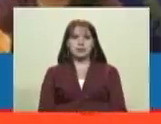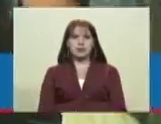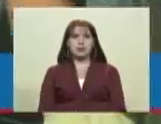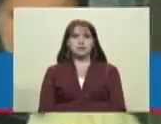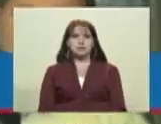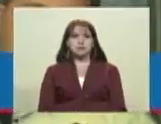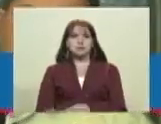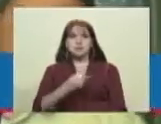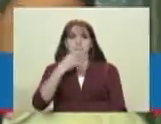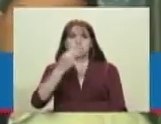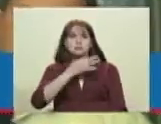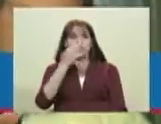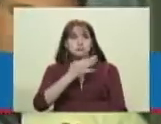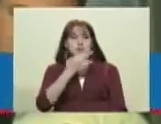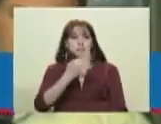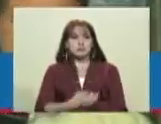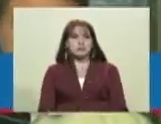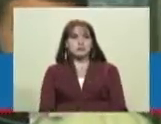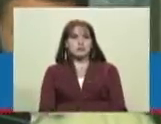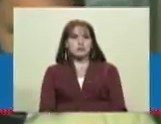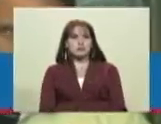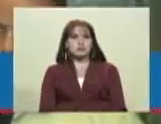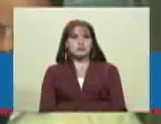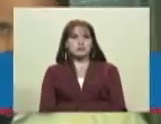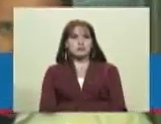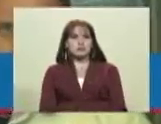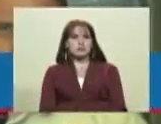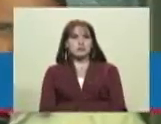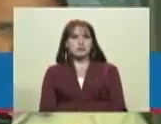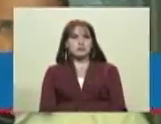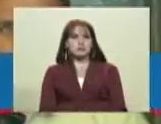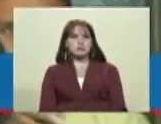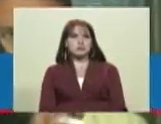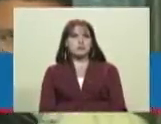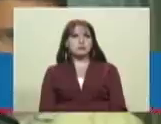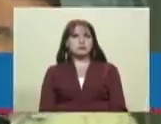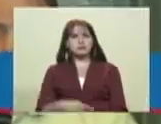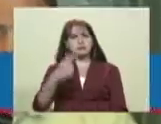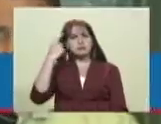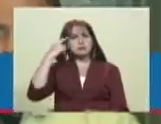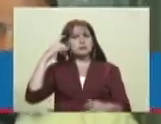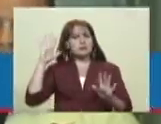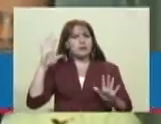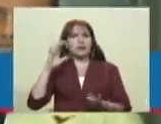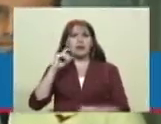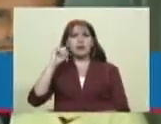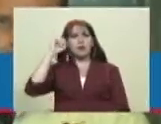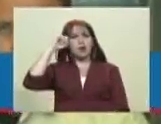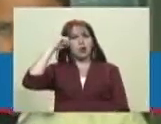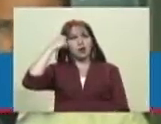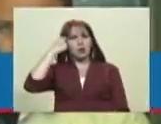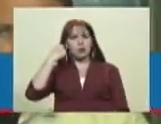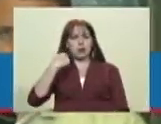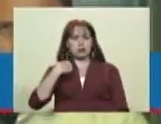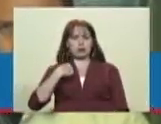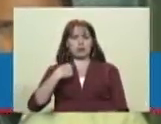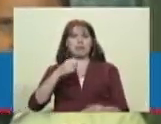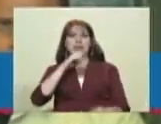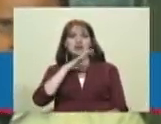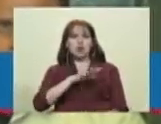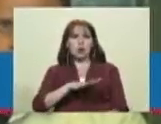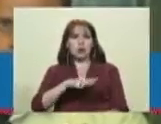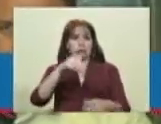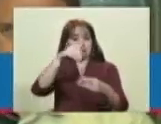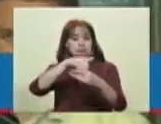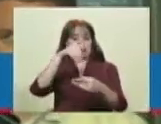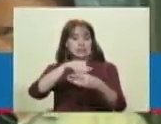Muy buenas tardes, alcalde. Eh, quizá no no recuerdo en la historia, al menos de mi existencia, un evento